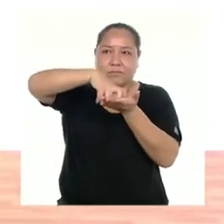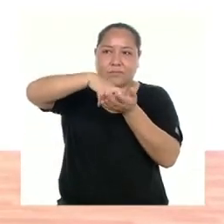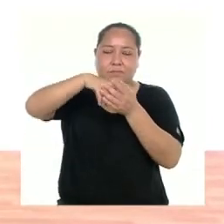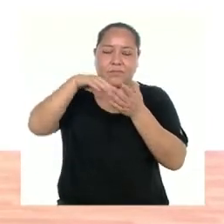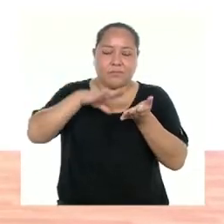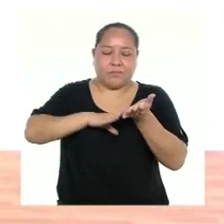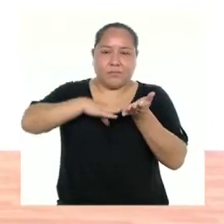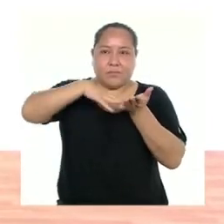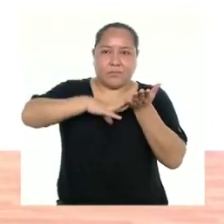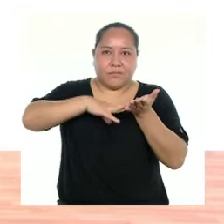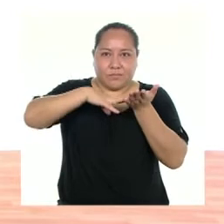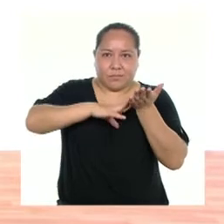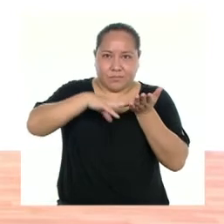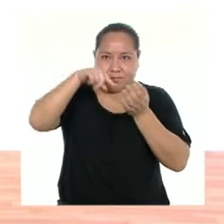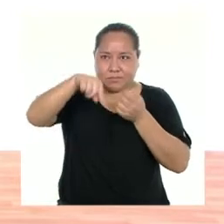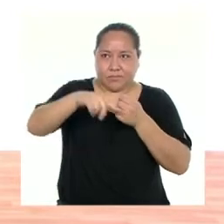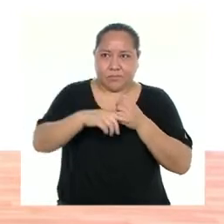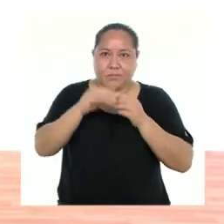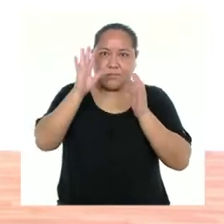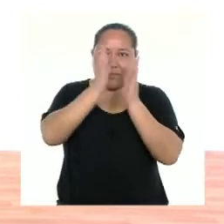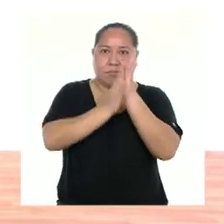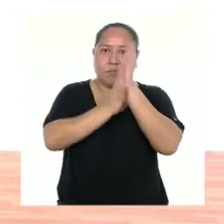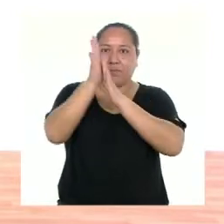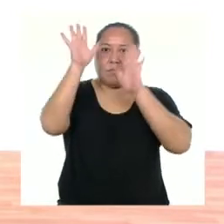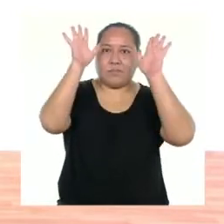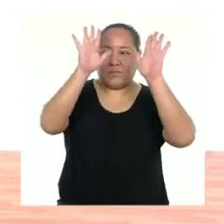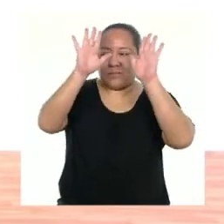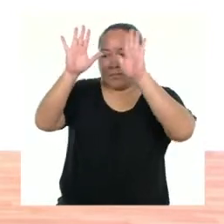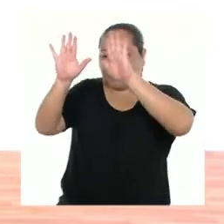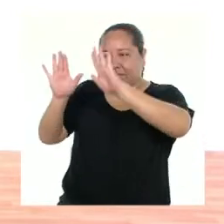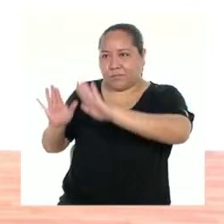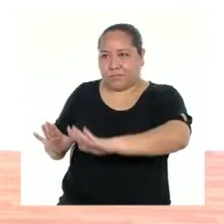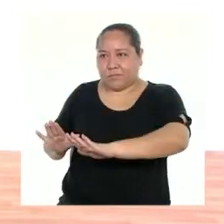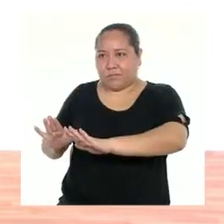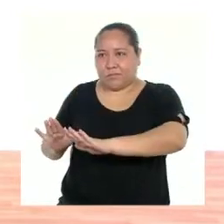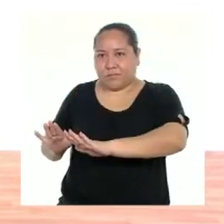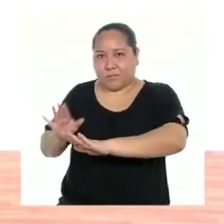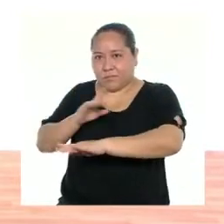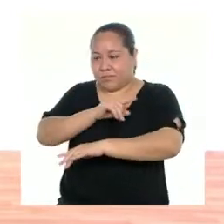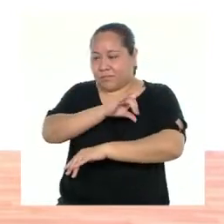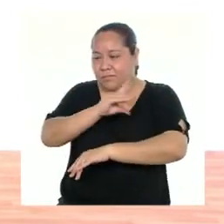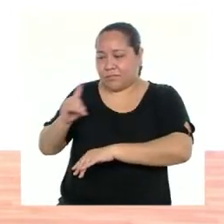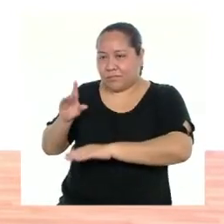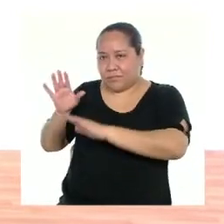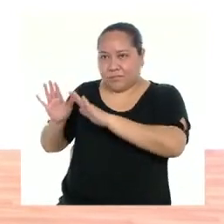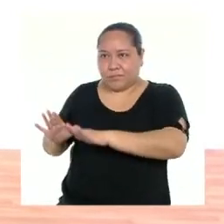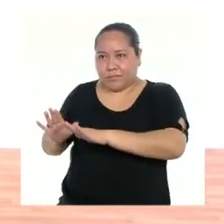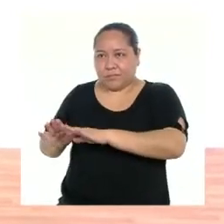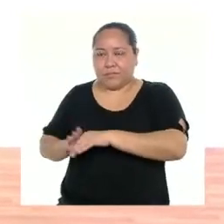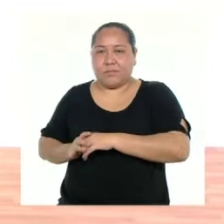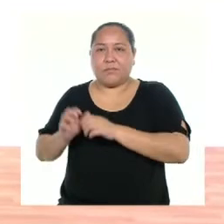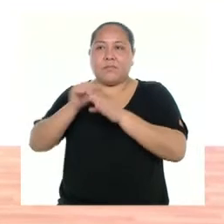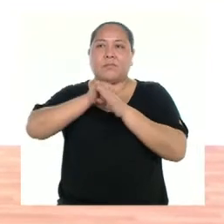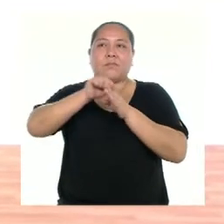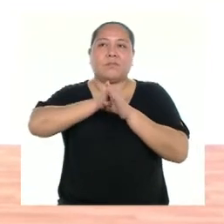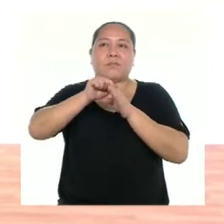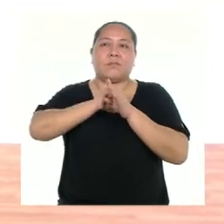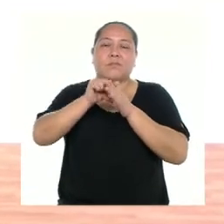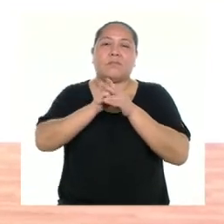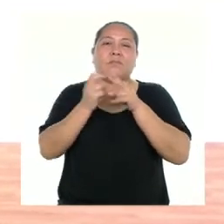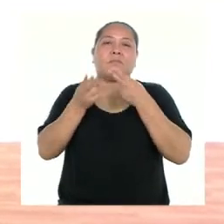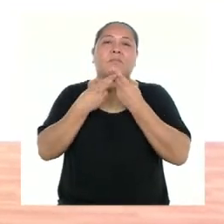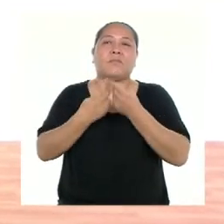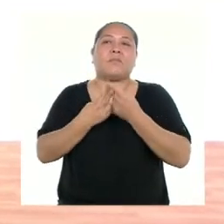media punta de los pies, coloco los brazos aquí a un costado y voy a practicar primero colocar mi